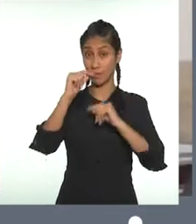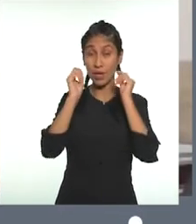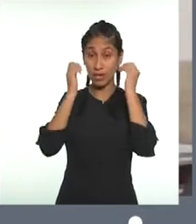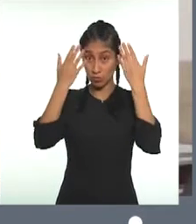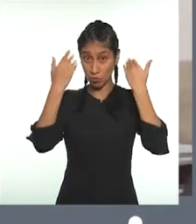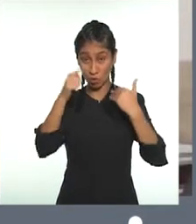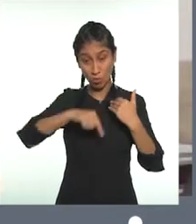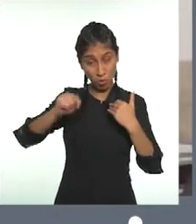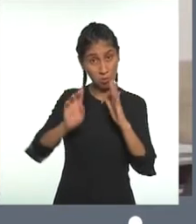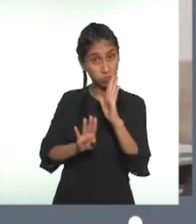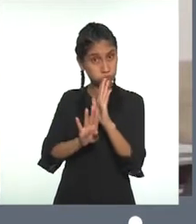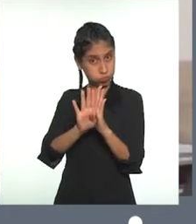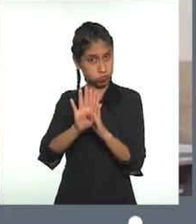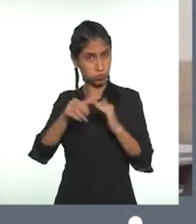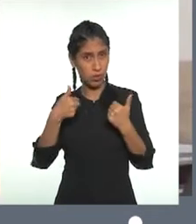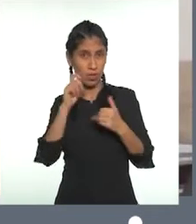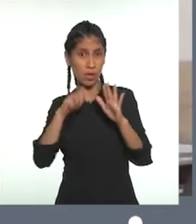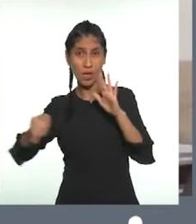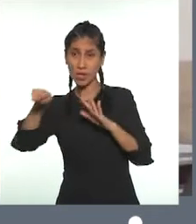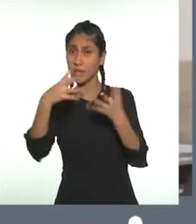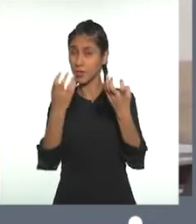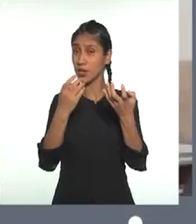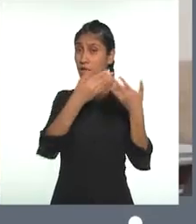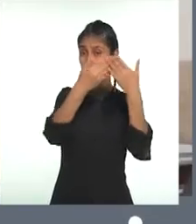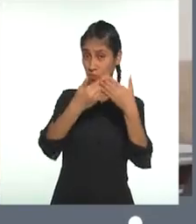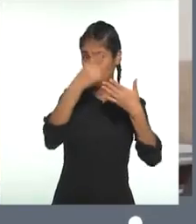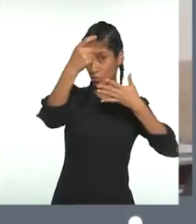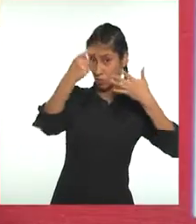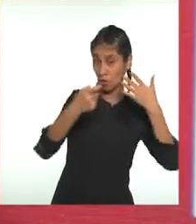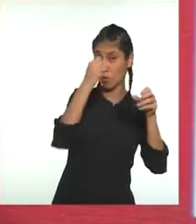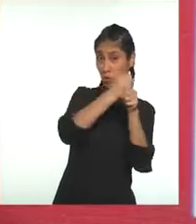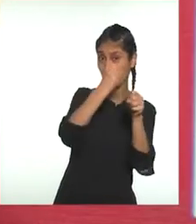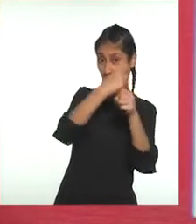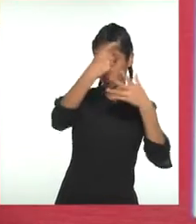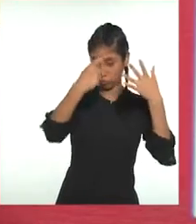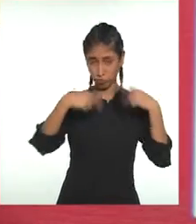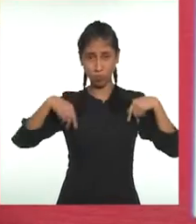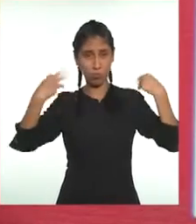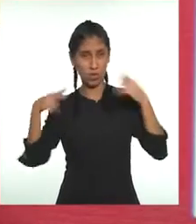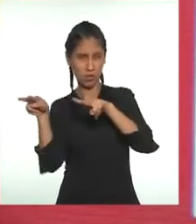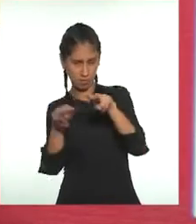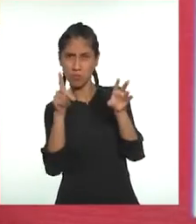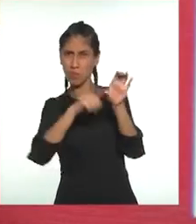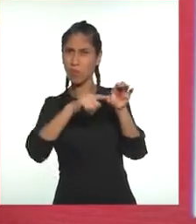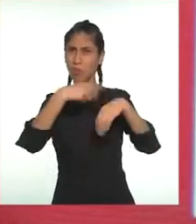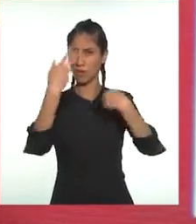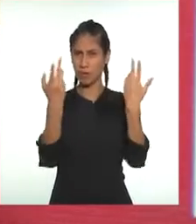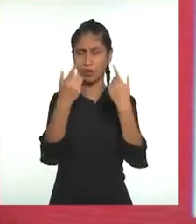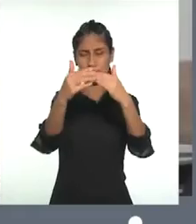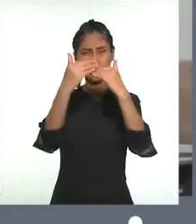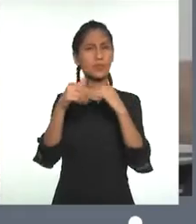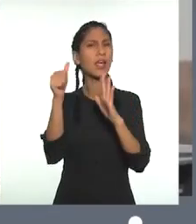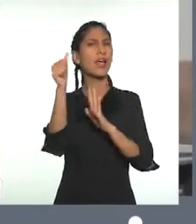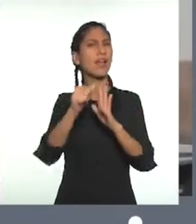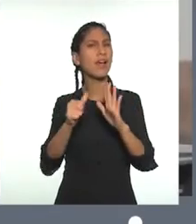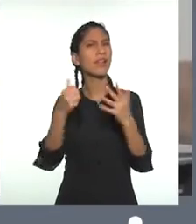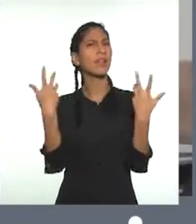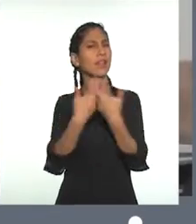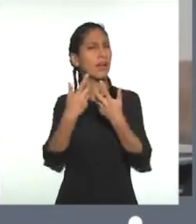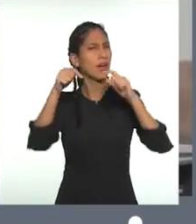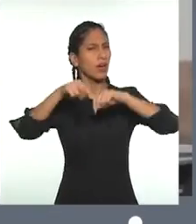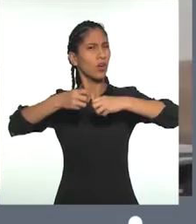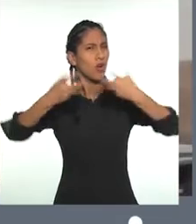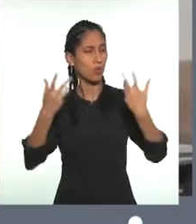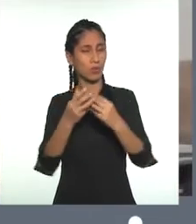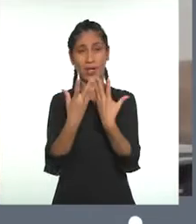una profesión, un proyecto o acción que deseen realizar. ¿De qué manera el arte representa estos cambios? Hay muchos